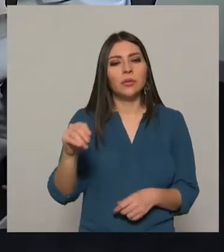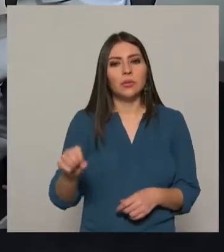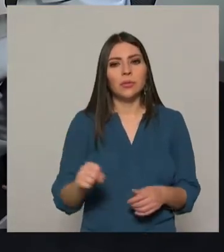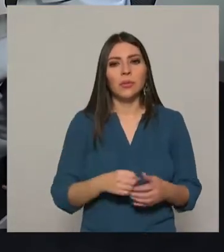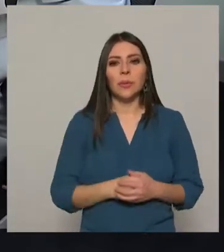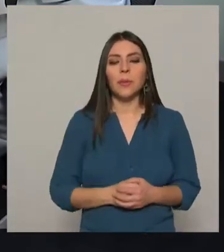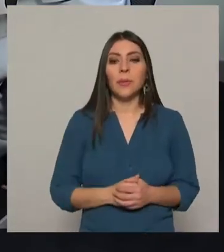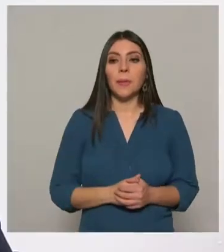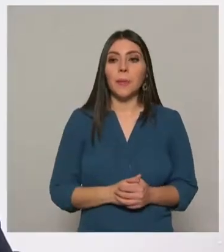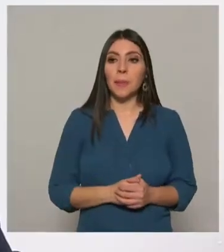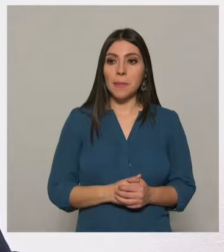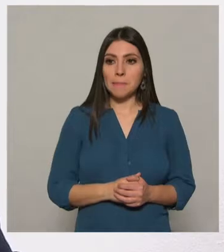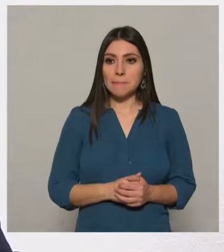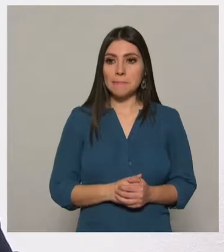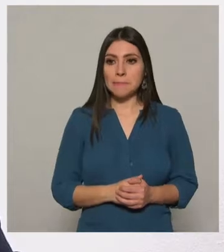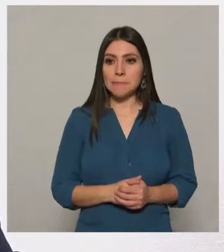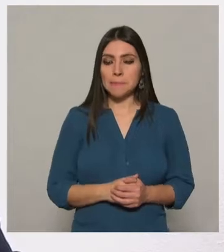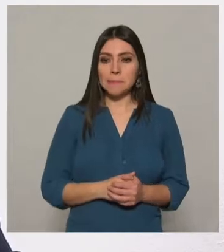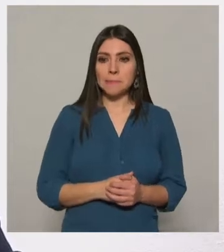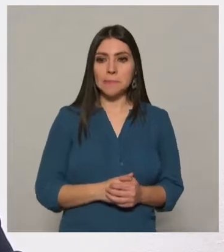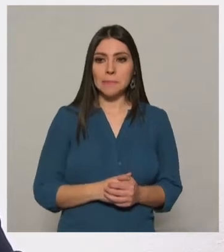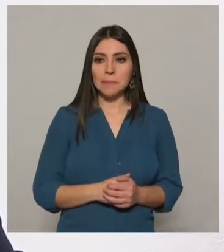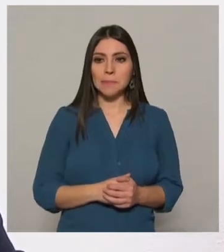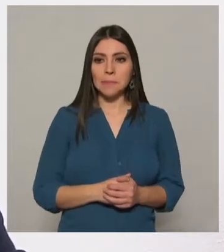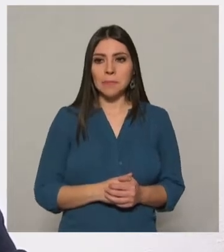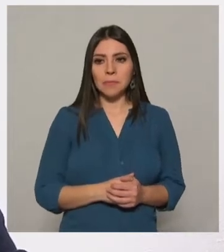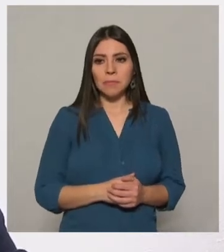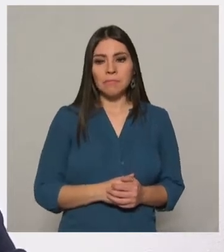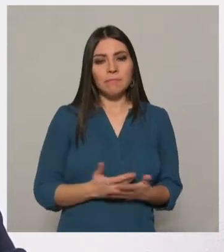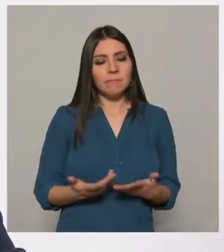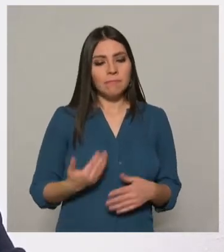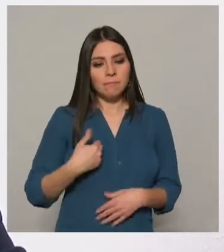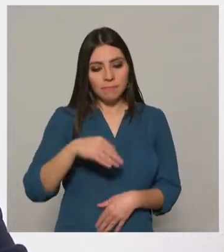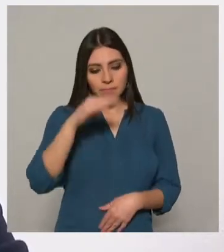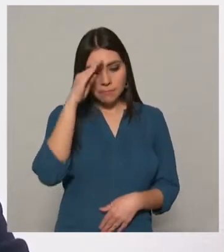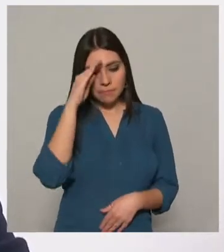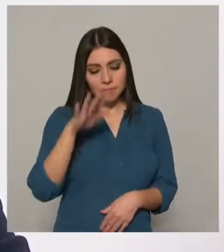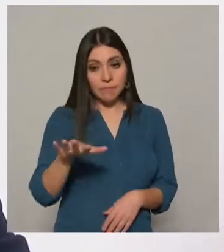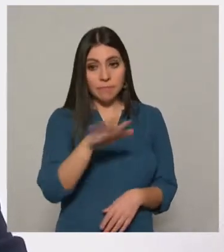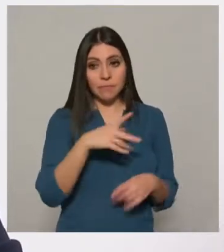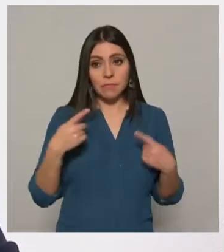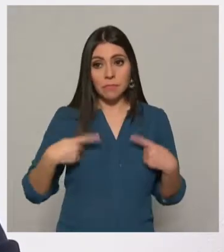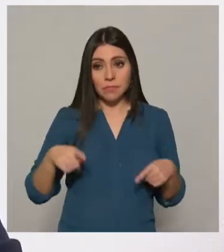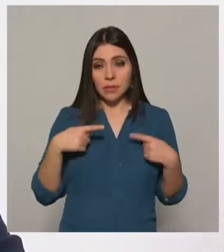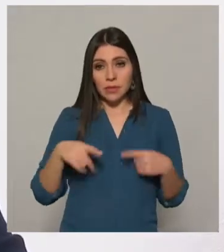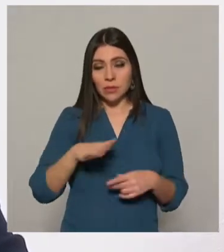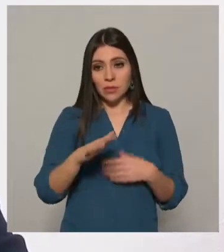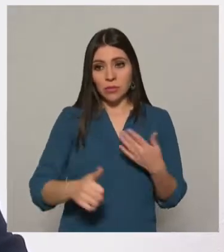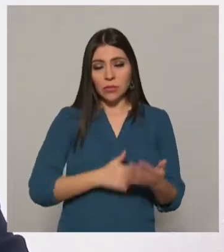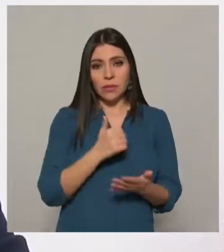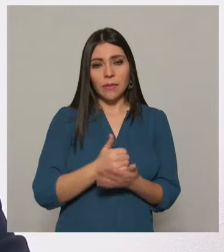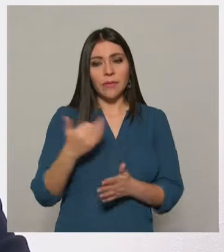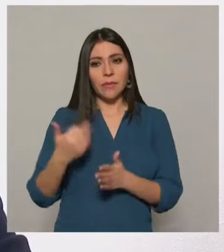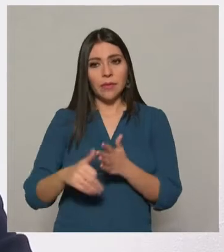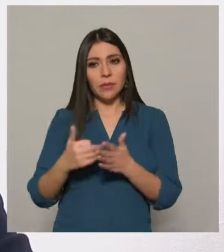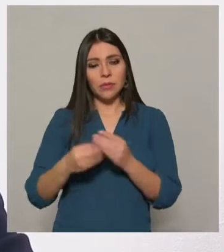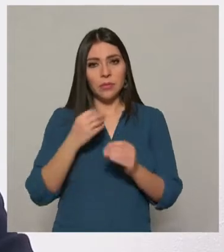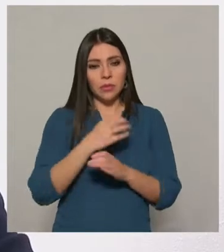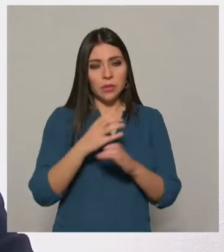que se le está quedando a deber a la ciudad. Hay un ejercicio de gobierno de un